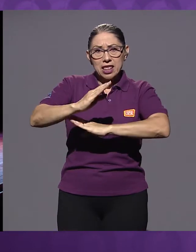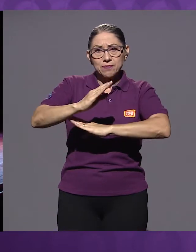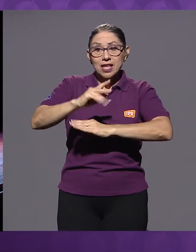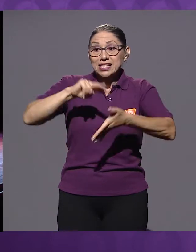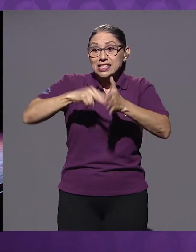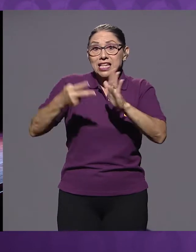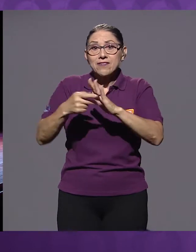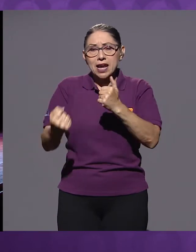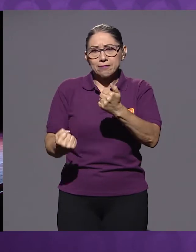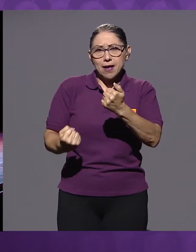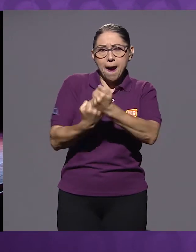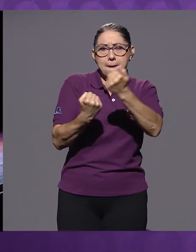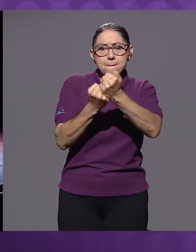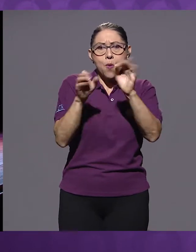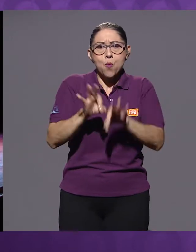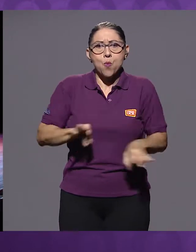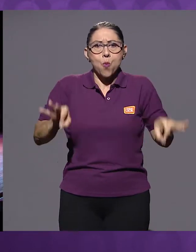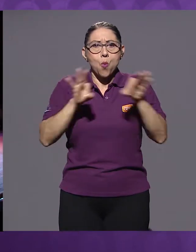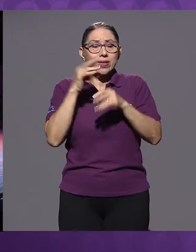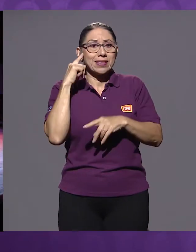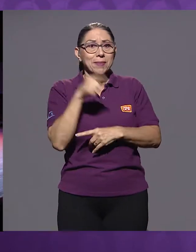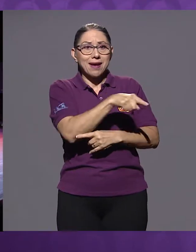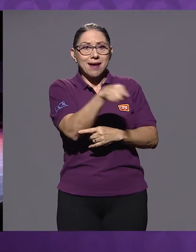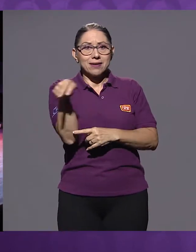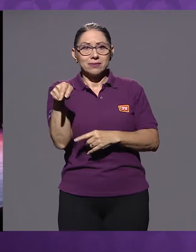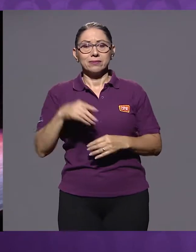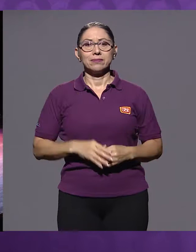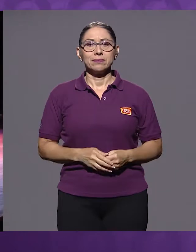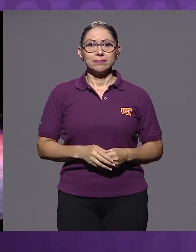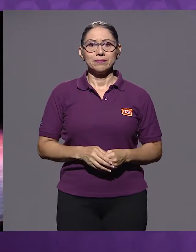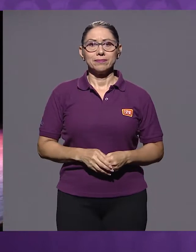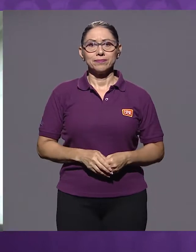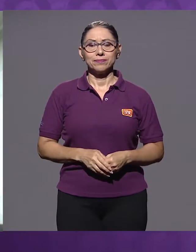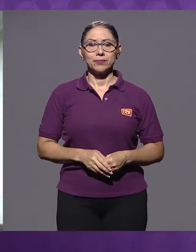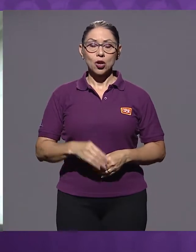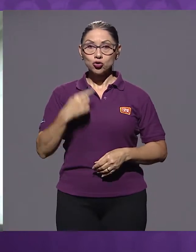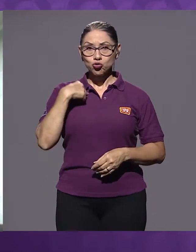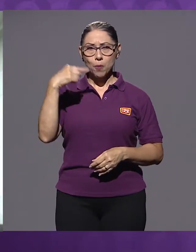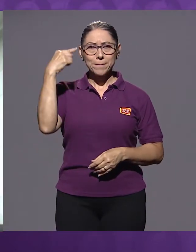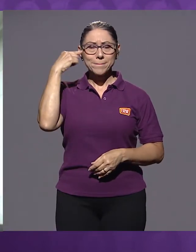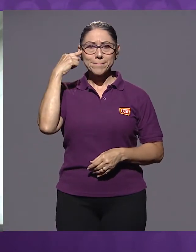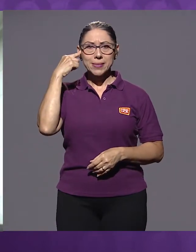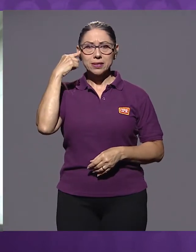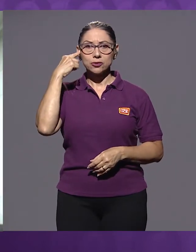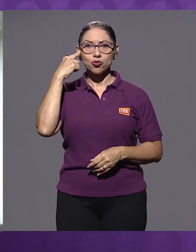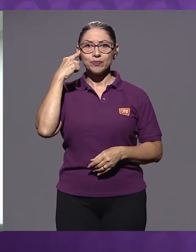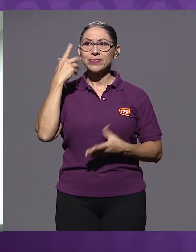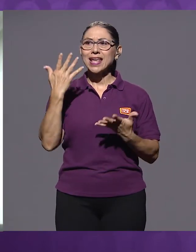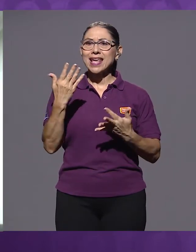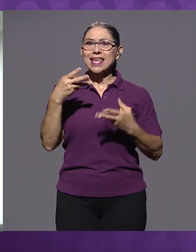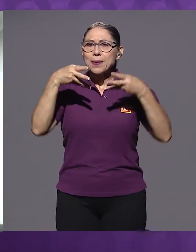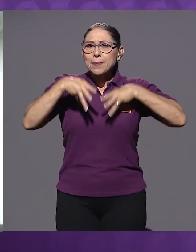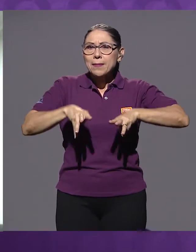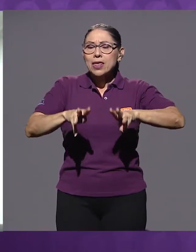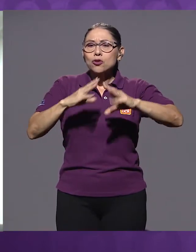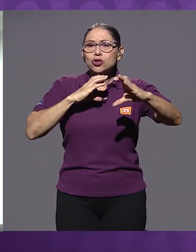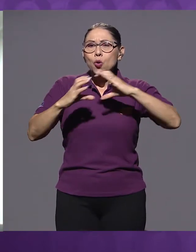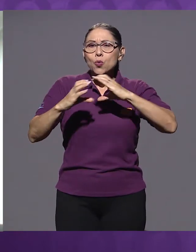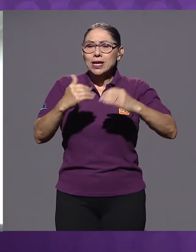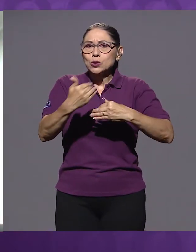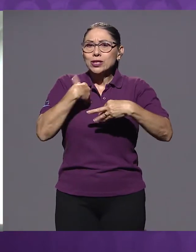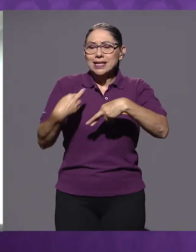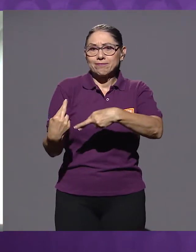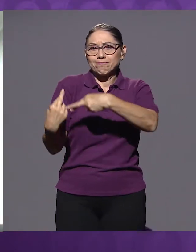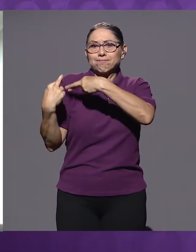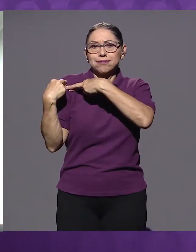se convierten en aliados claves para el movimiento. Yo pienso que la responsabilidad de los medios de comunicación